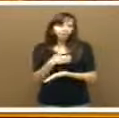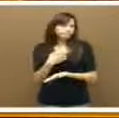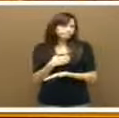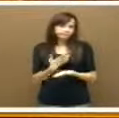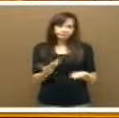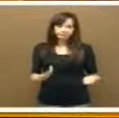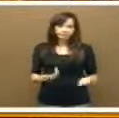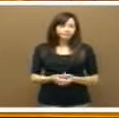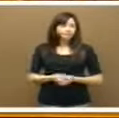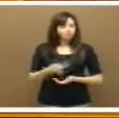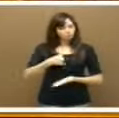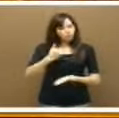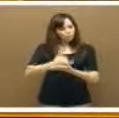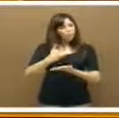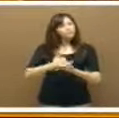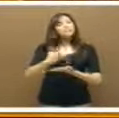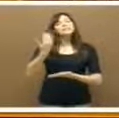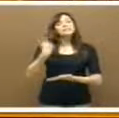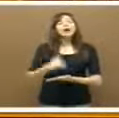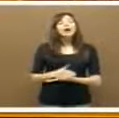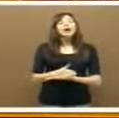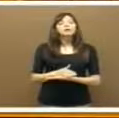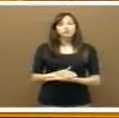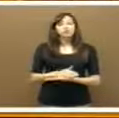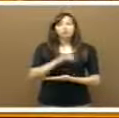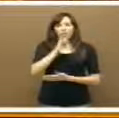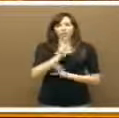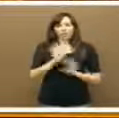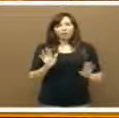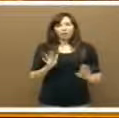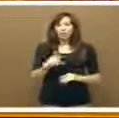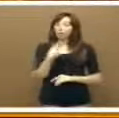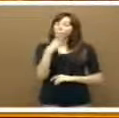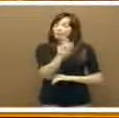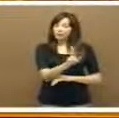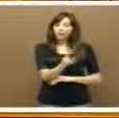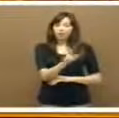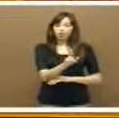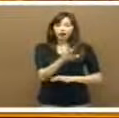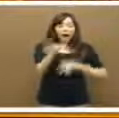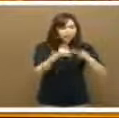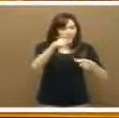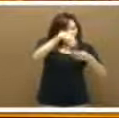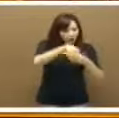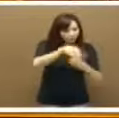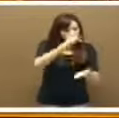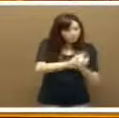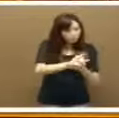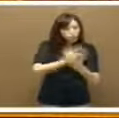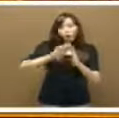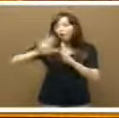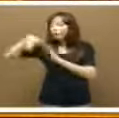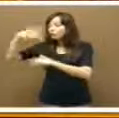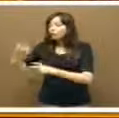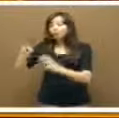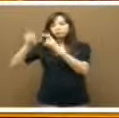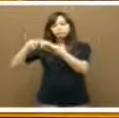Que, como he demostrado aquí suficientemente, y le vuelvo a decir, fuera de aquí estoy dispuesto donde usted quiera.